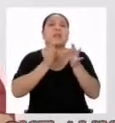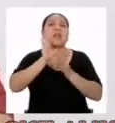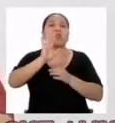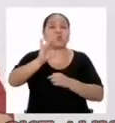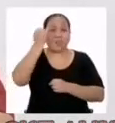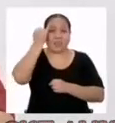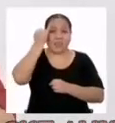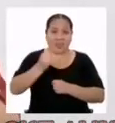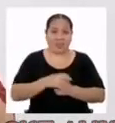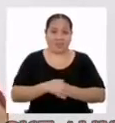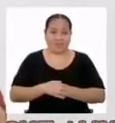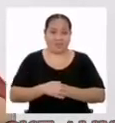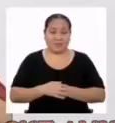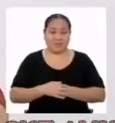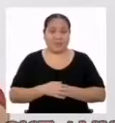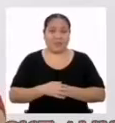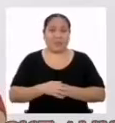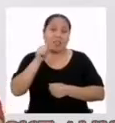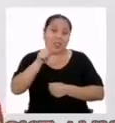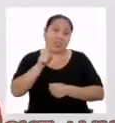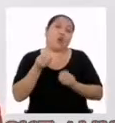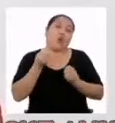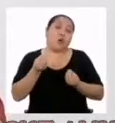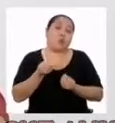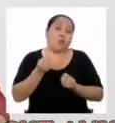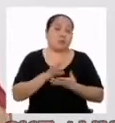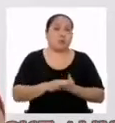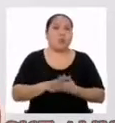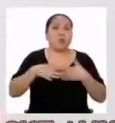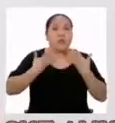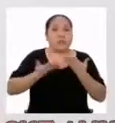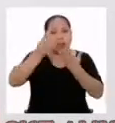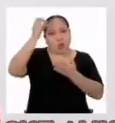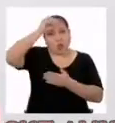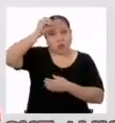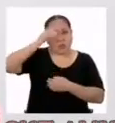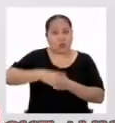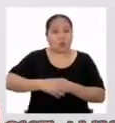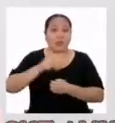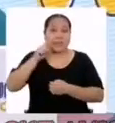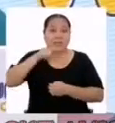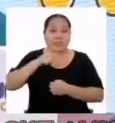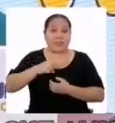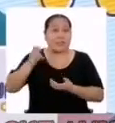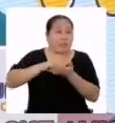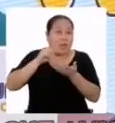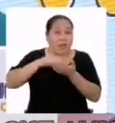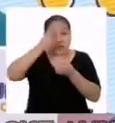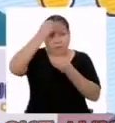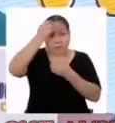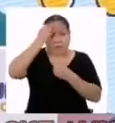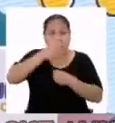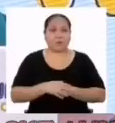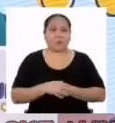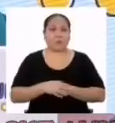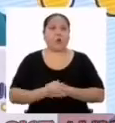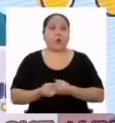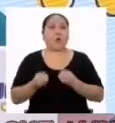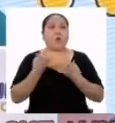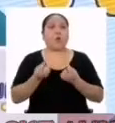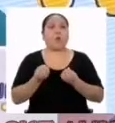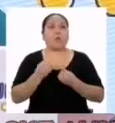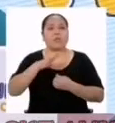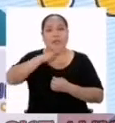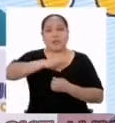manera en conseguirlo es informándonos del tema. Sigamos analizando el texto. ¿Cuántas niñas más no